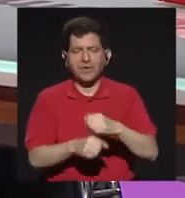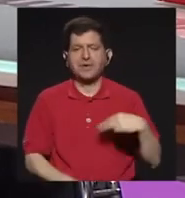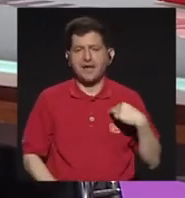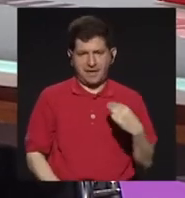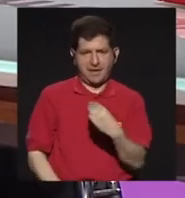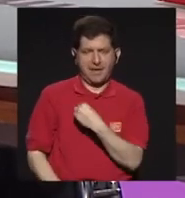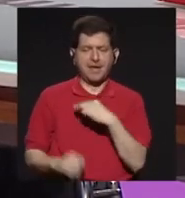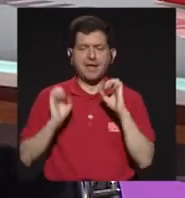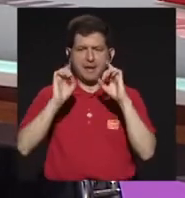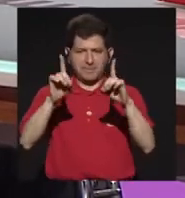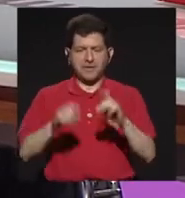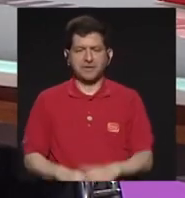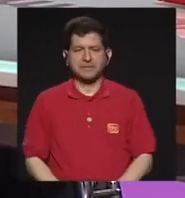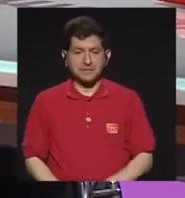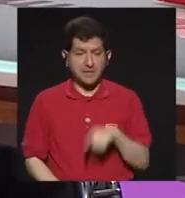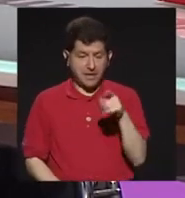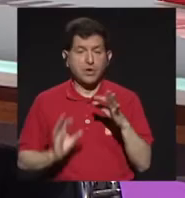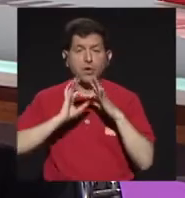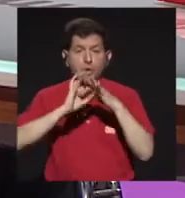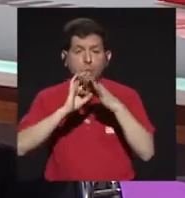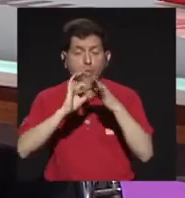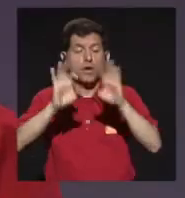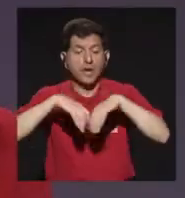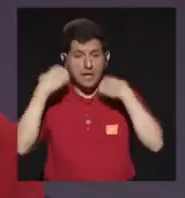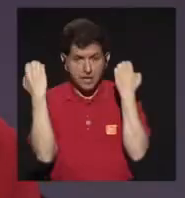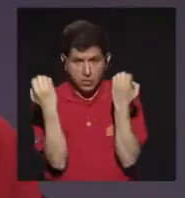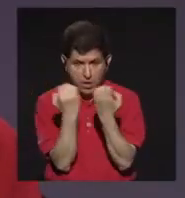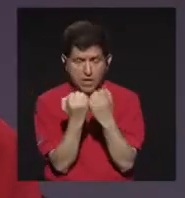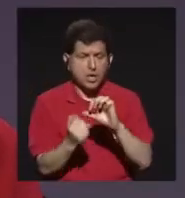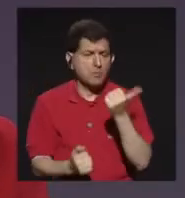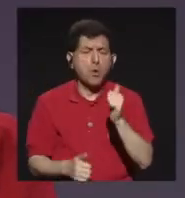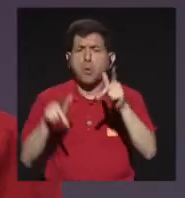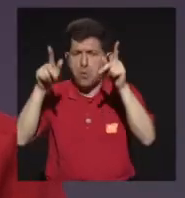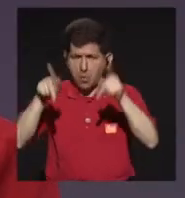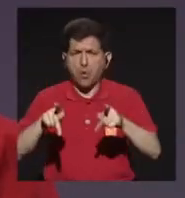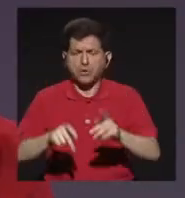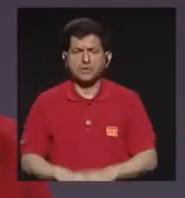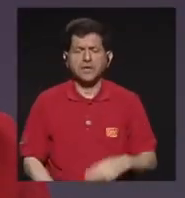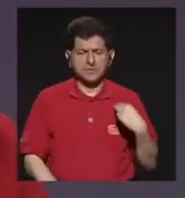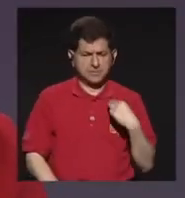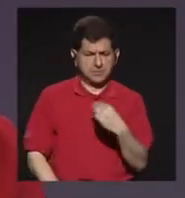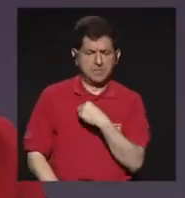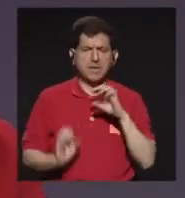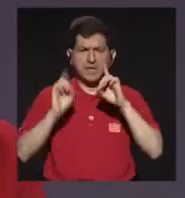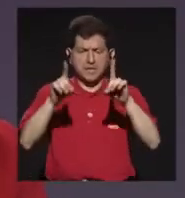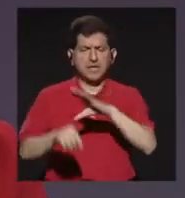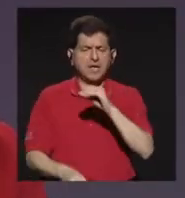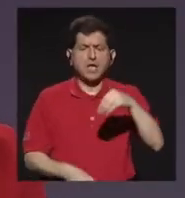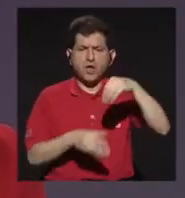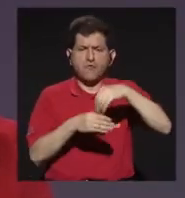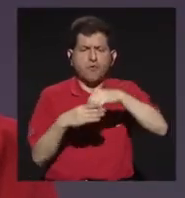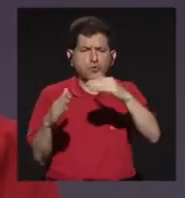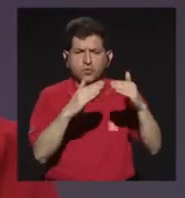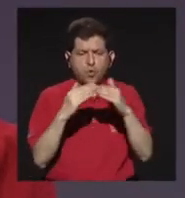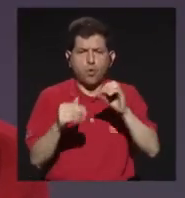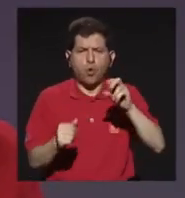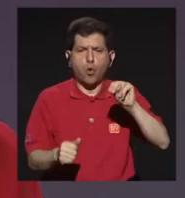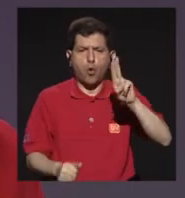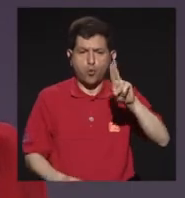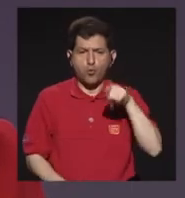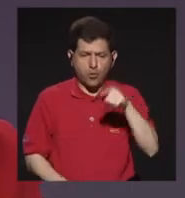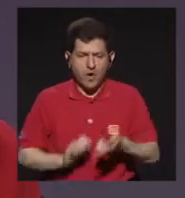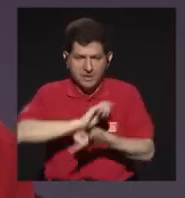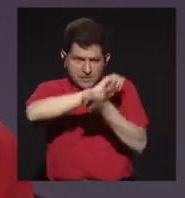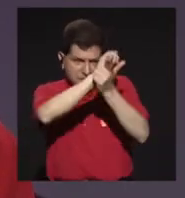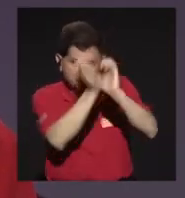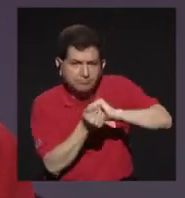Ministerio de Educación trabajó en conjunto con un equipo con otras personas del Ministerio de Educación y del Fondo de Población en hacer esa